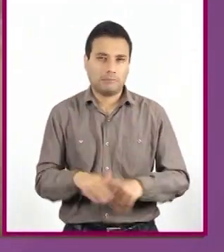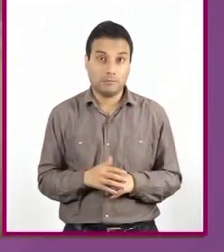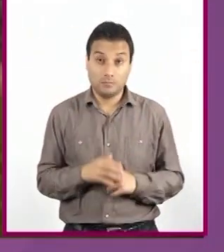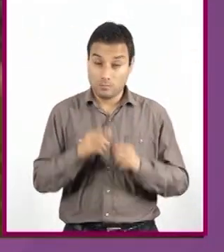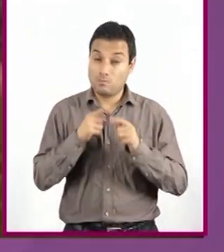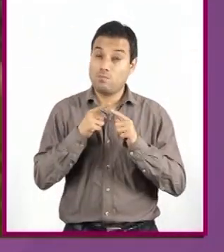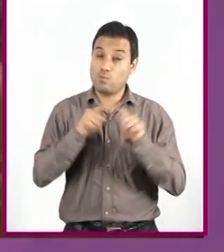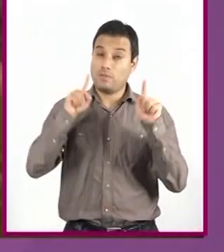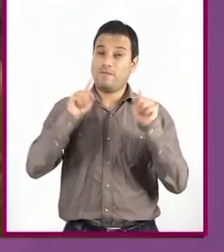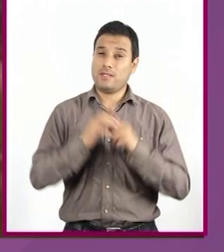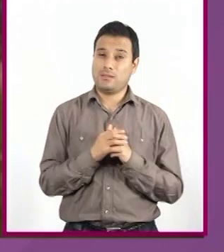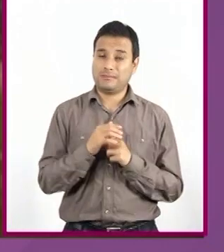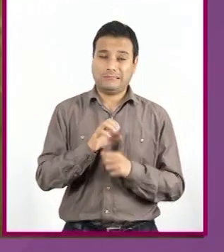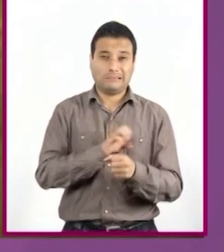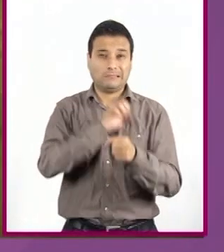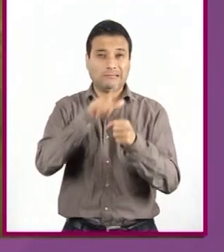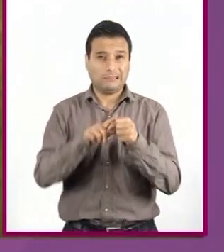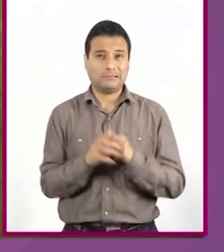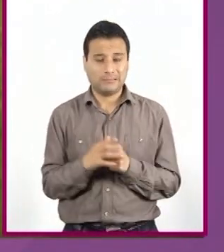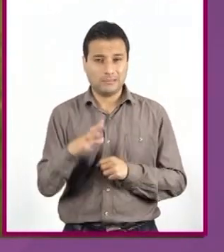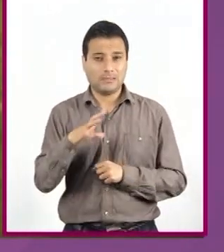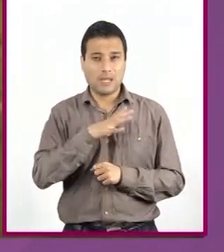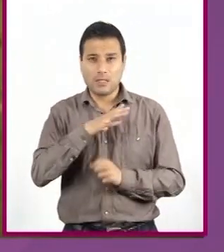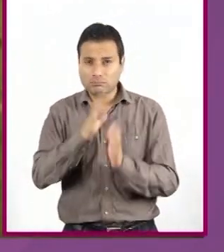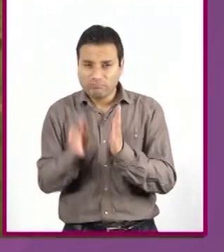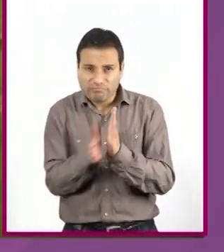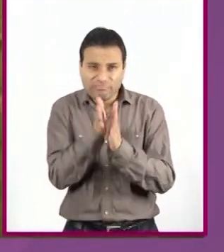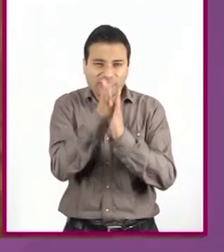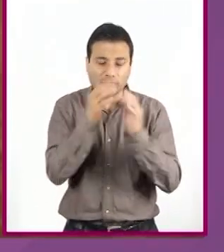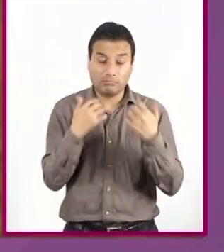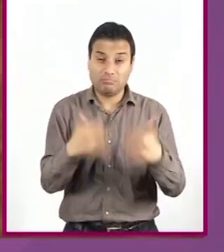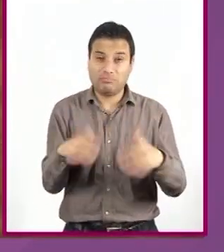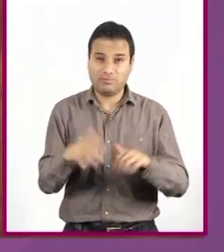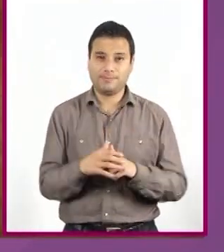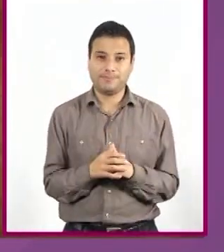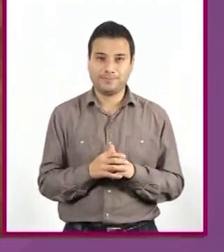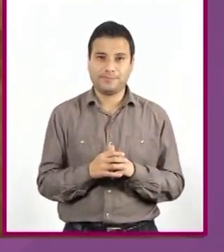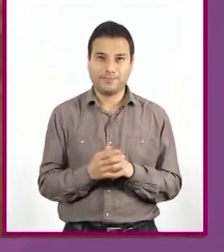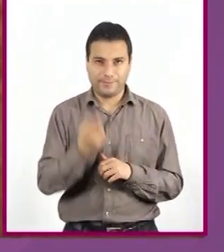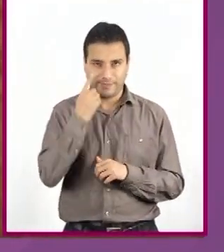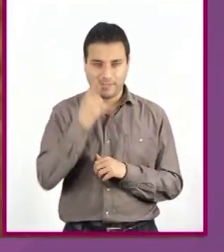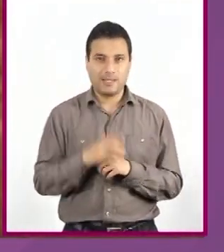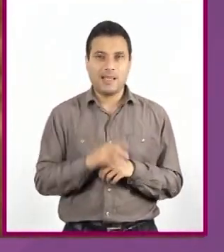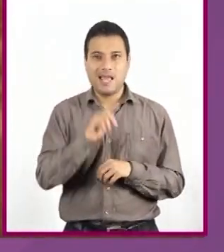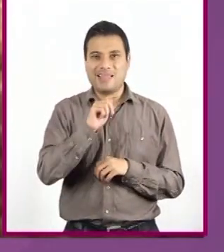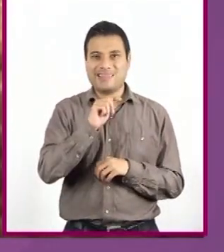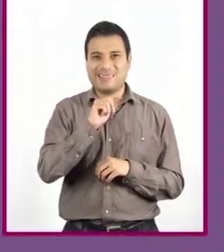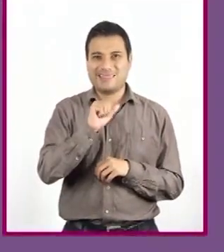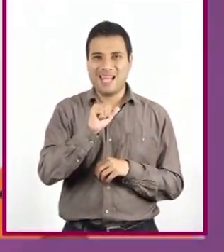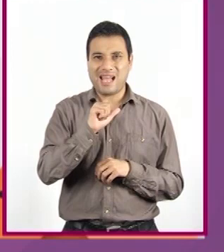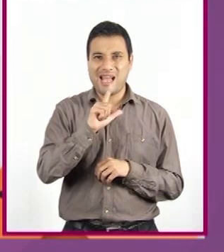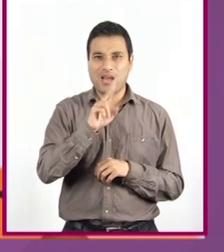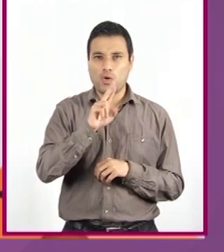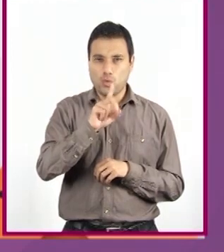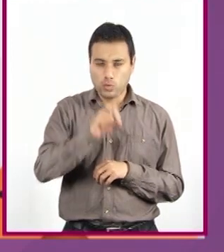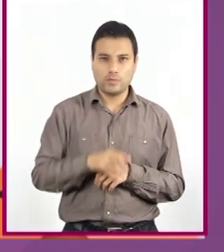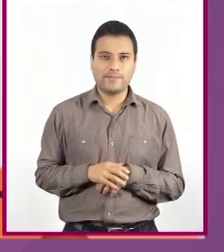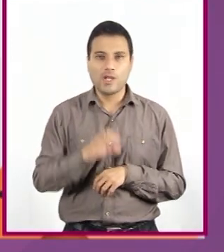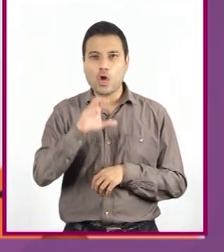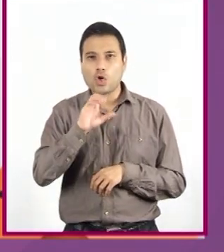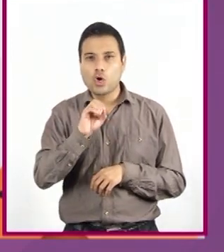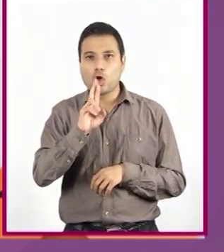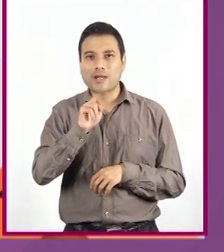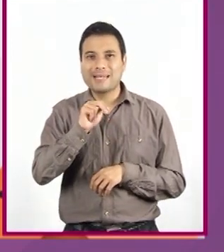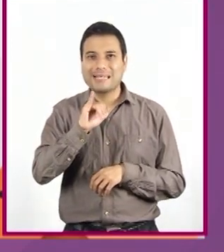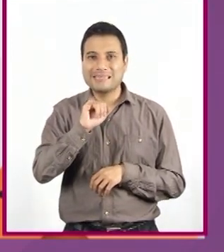antiguo, con elementos arquitectónicos. Nos referimos al talud y la cornisa volada. Juego de